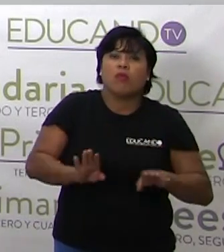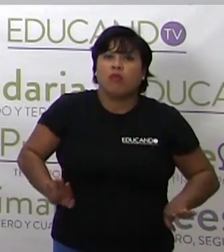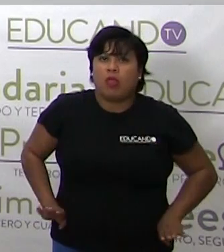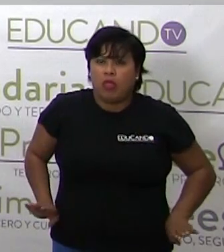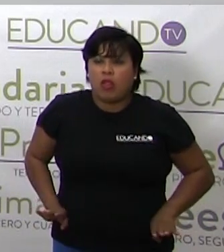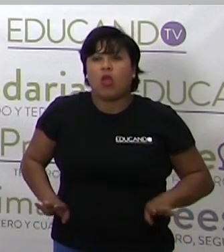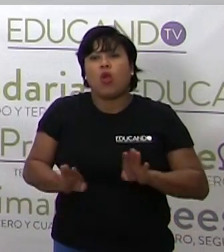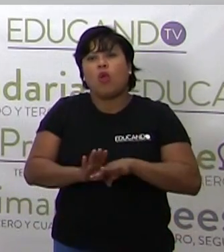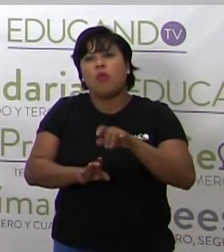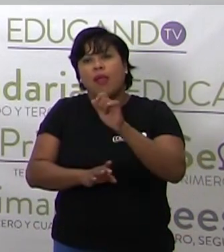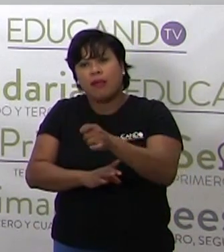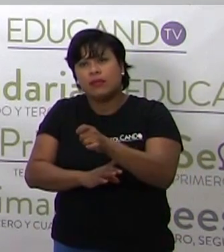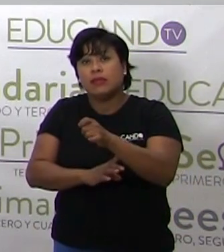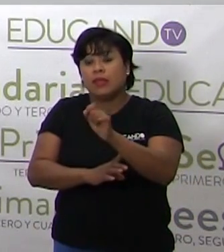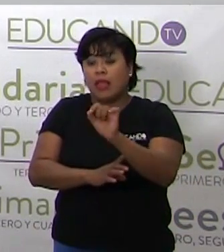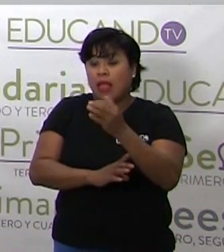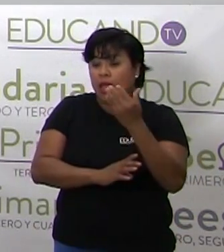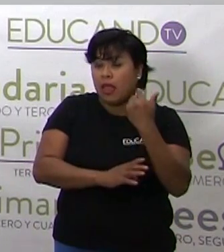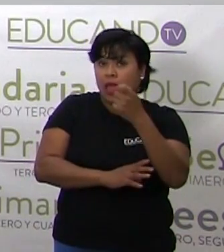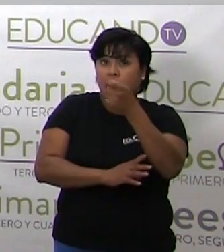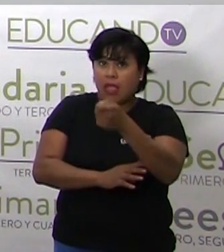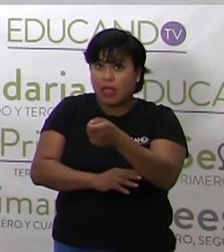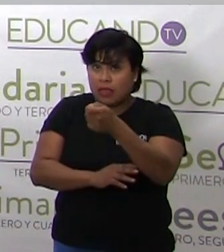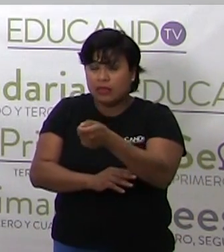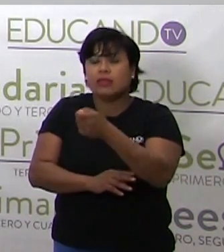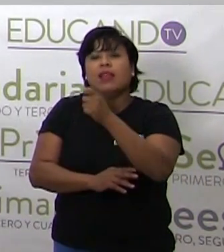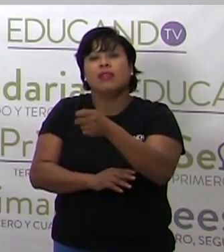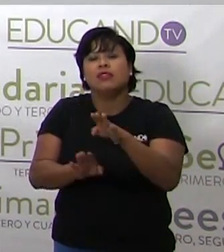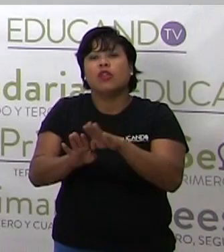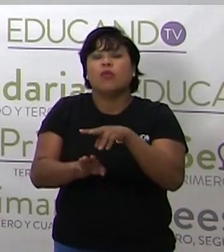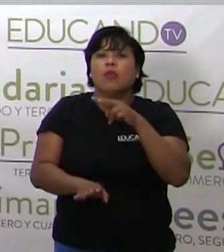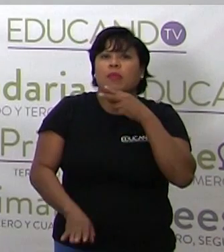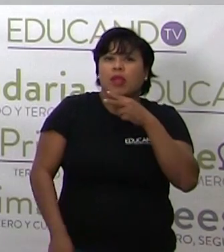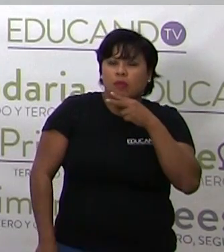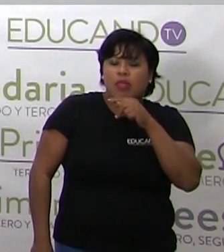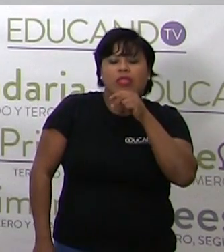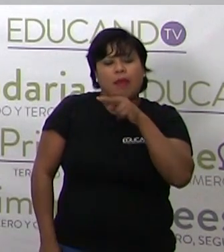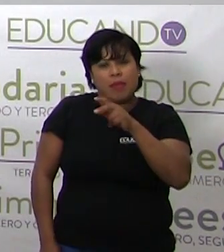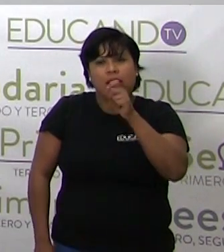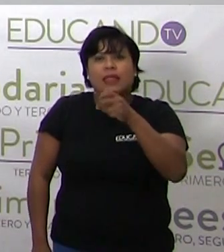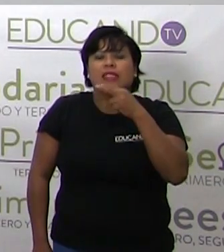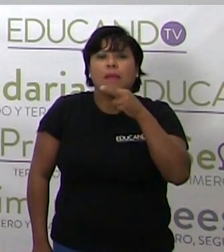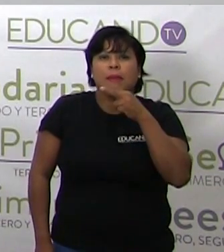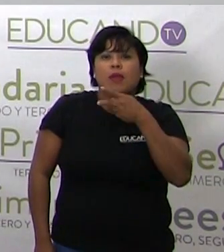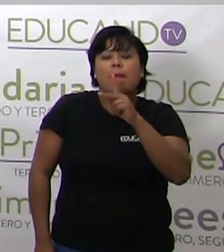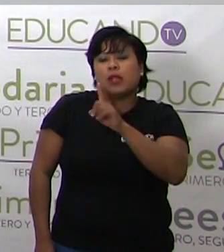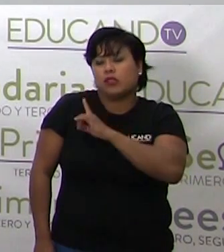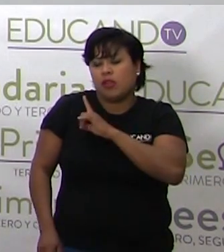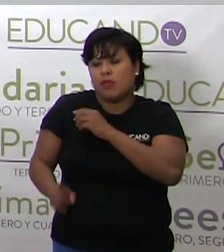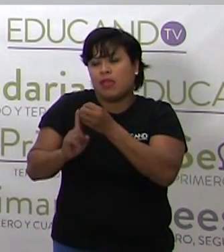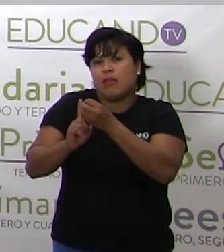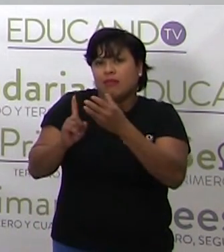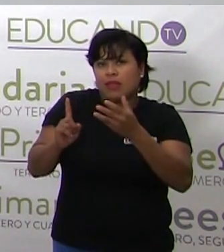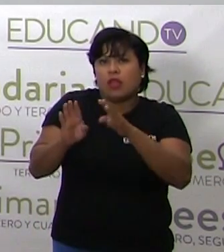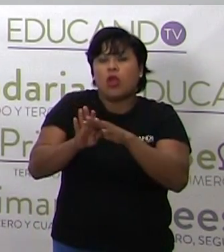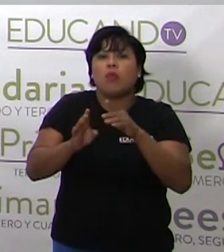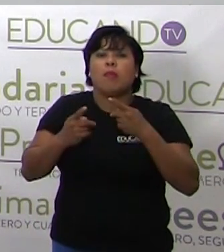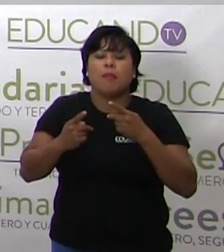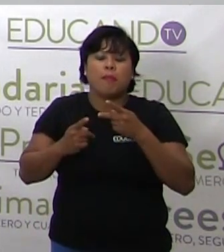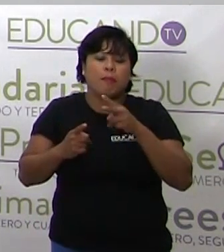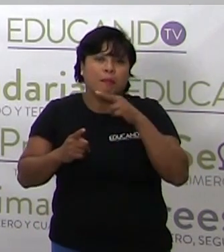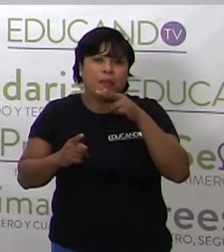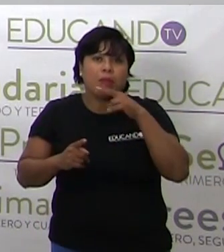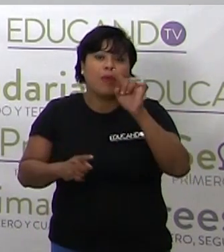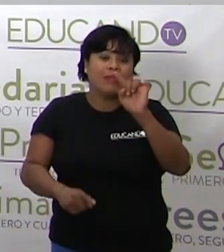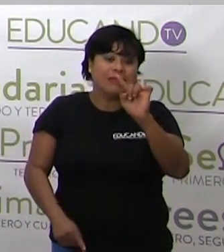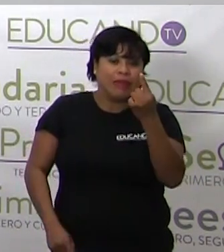Era es un verbo que viene del, también es un verbo, pero se deriva del verbo ser,